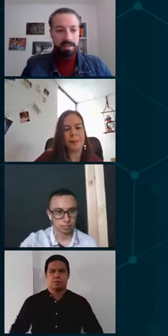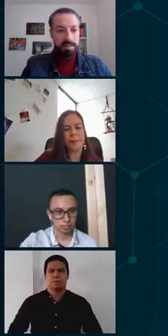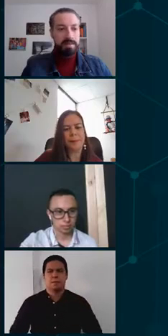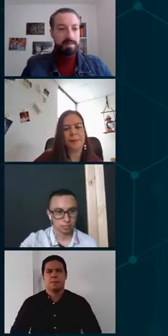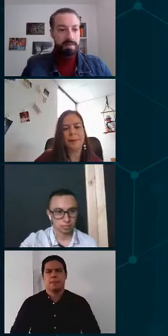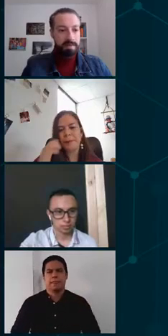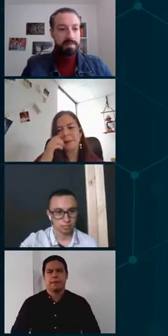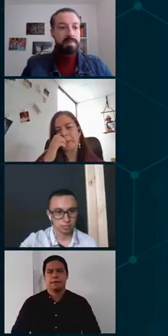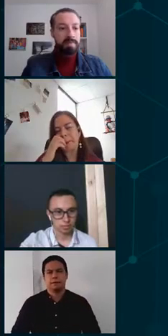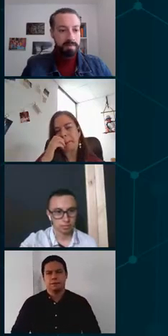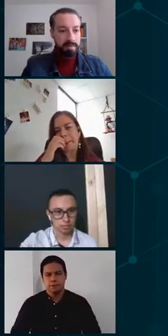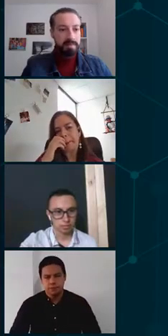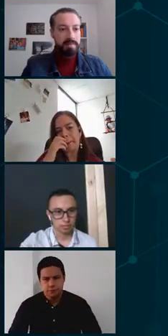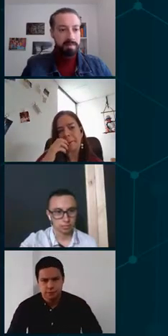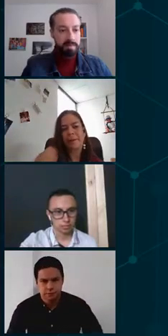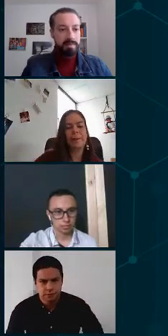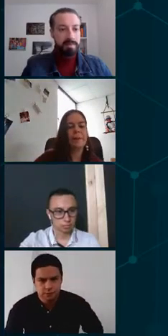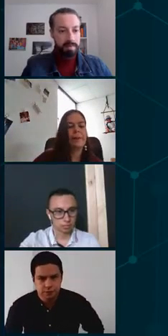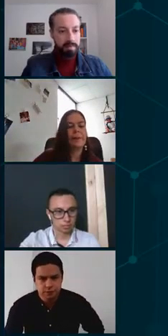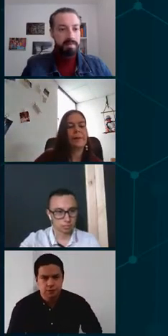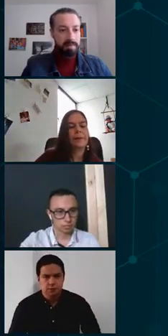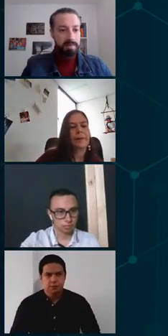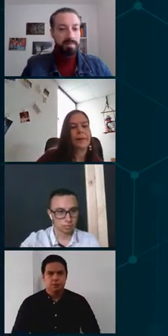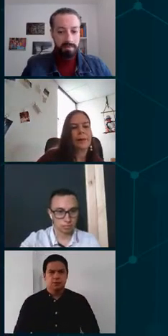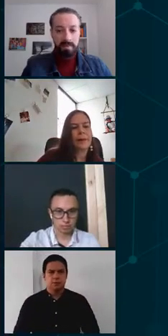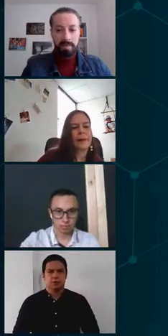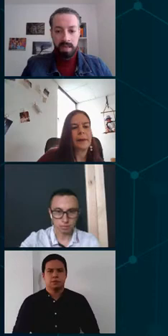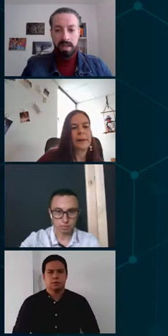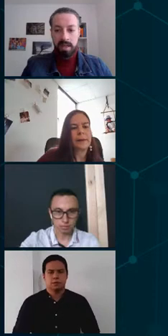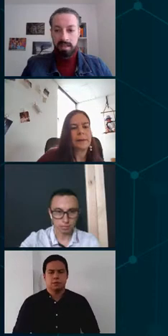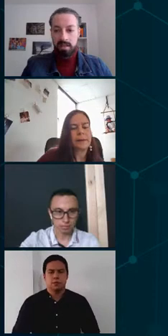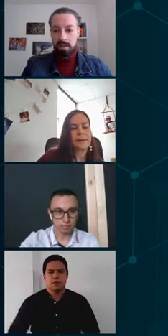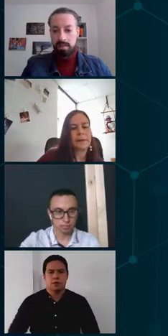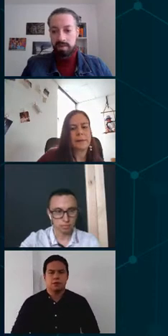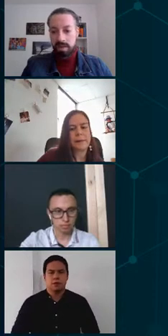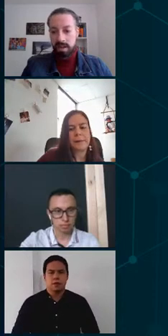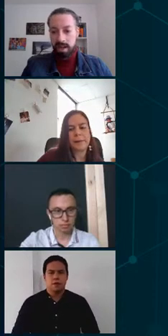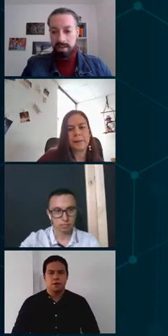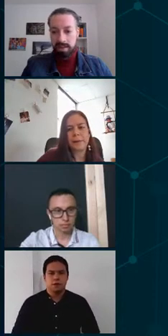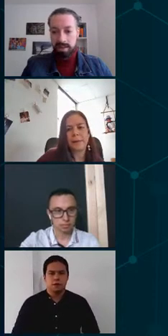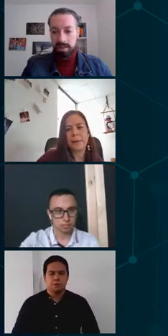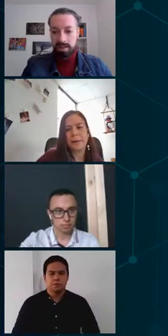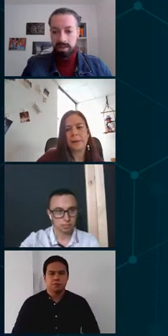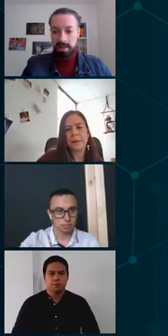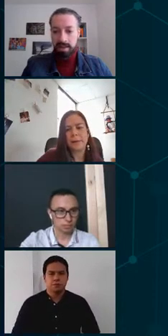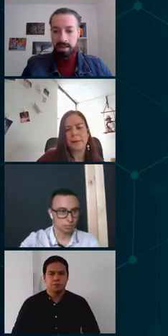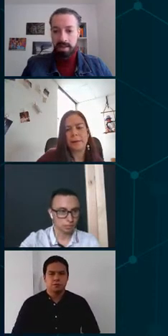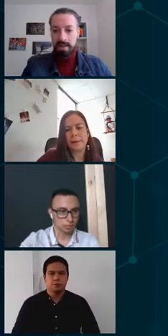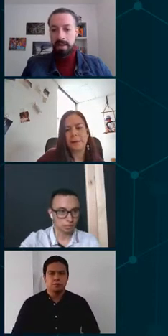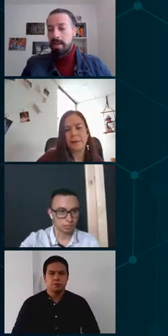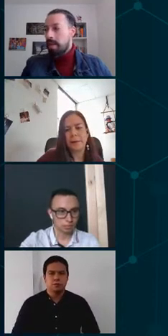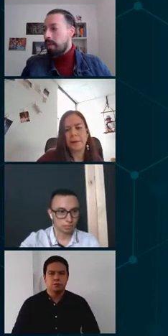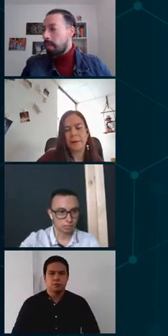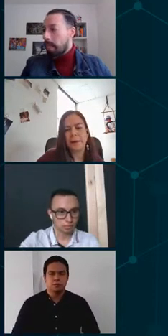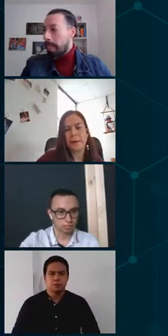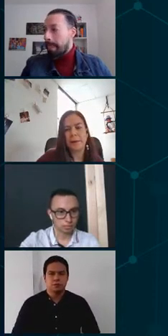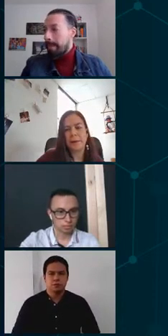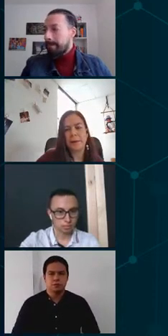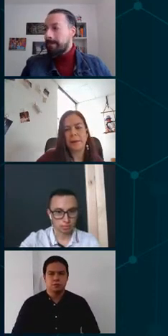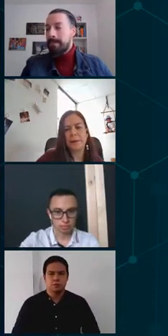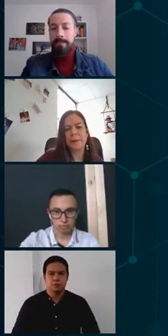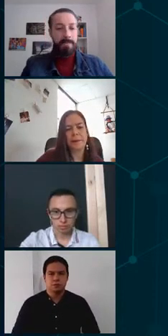Gracias, Andrés y Cris, listo. Por eso estoy tirando acá los de Maya. Gracias. Para que tú te concentres en los de